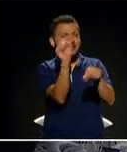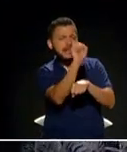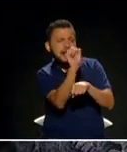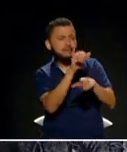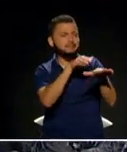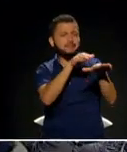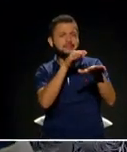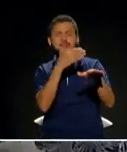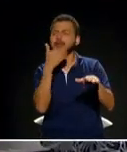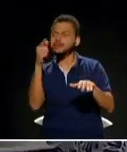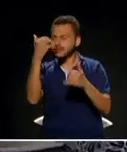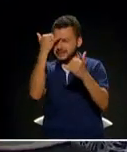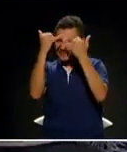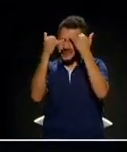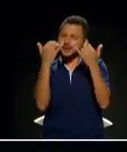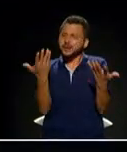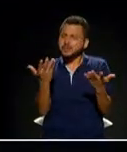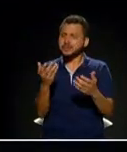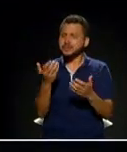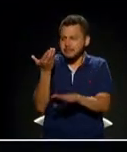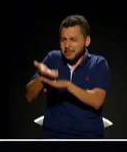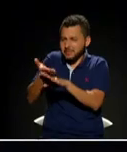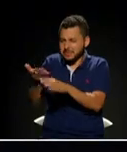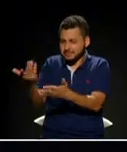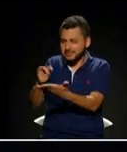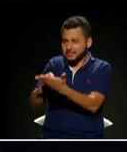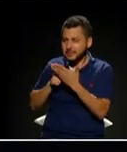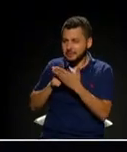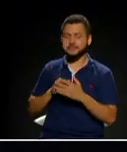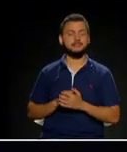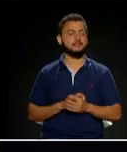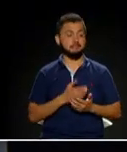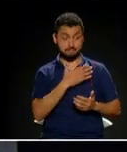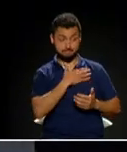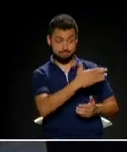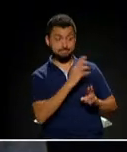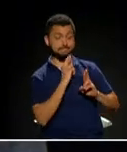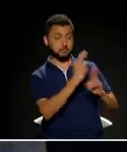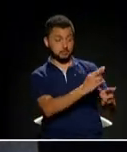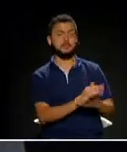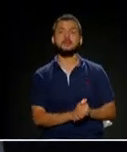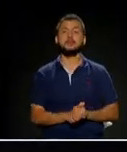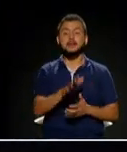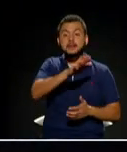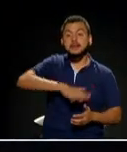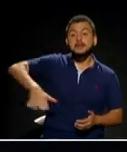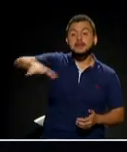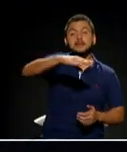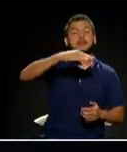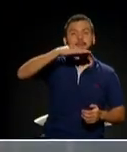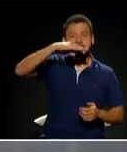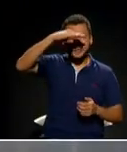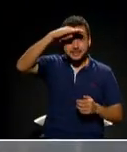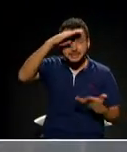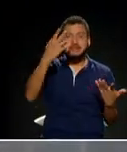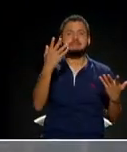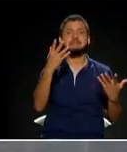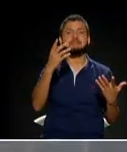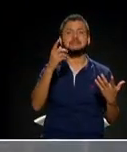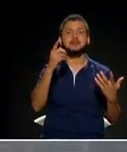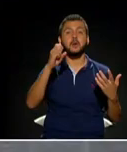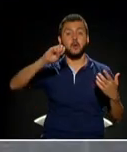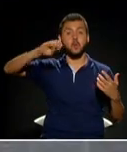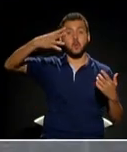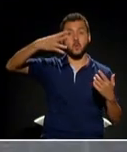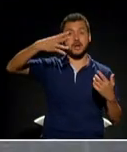este lo cierto las tecnologías de medellín en colombia hay que regularlas la posta maná falta revolución el país la ciudad tenemos